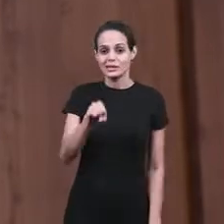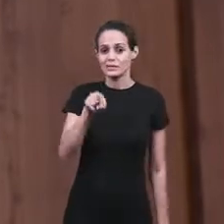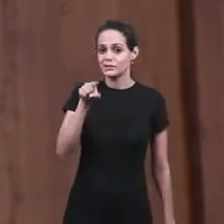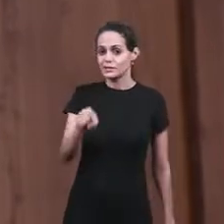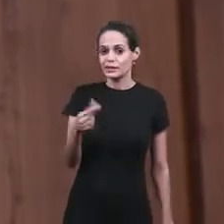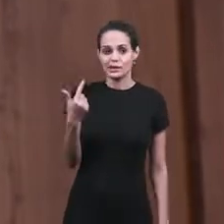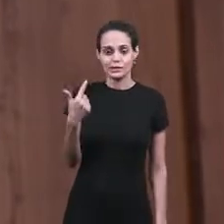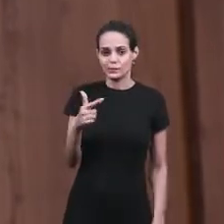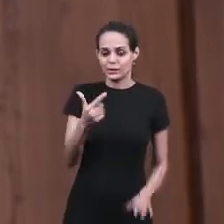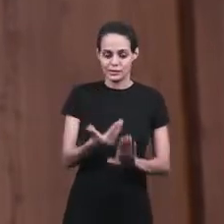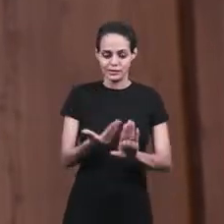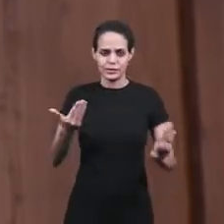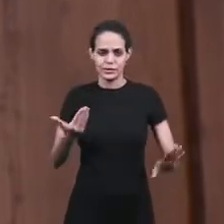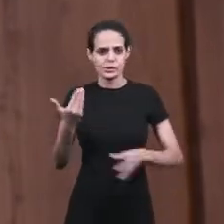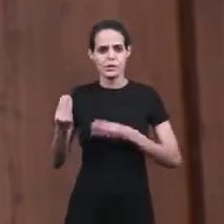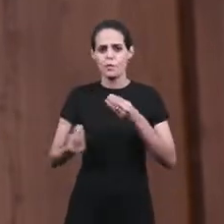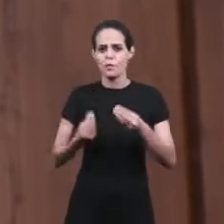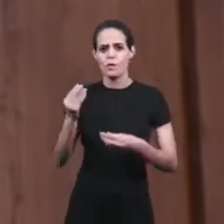Dios. Josué